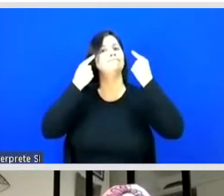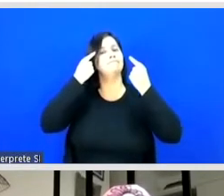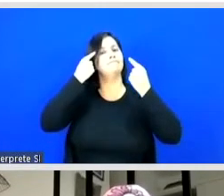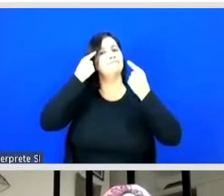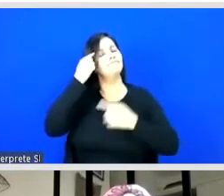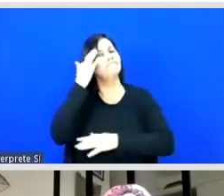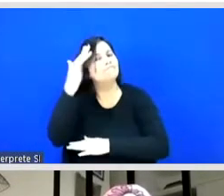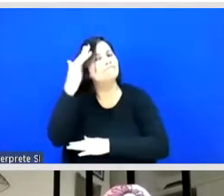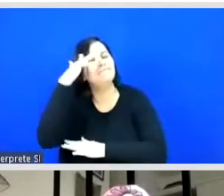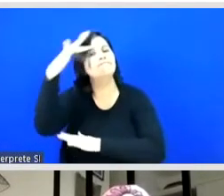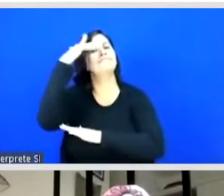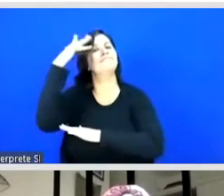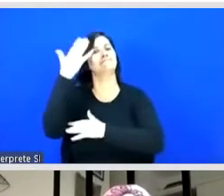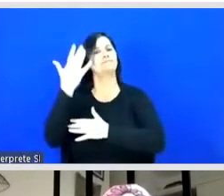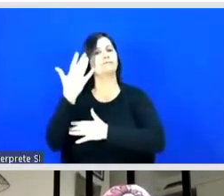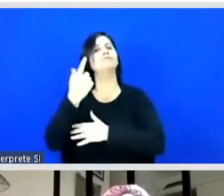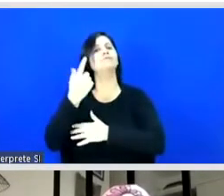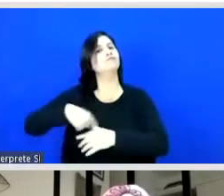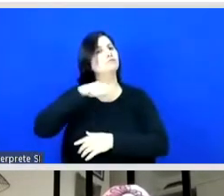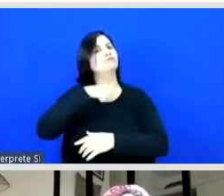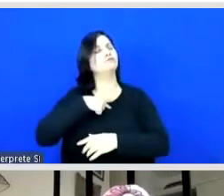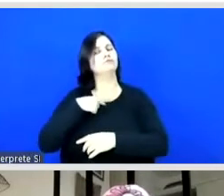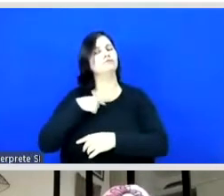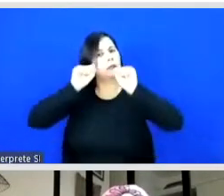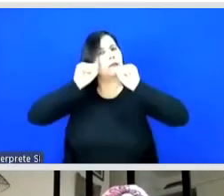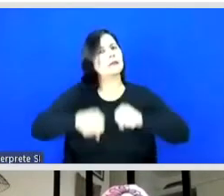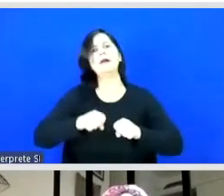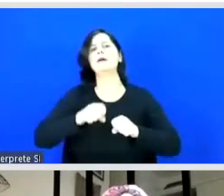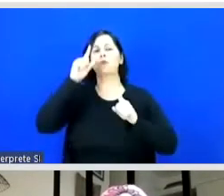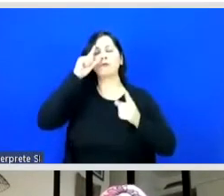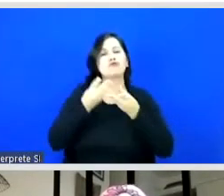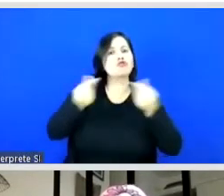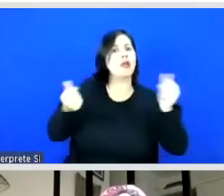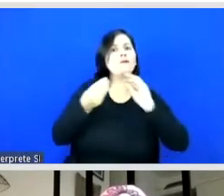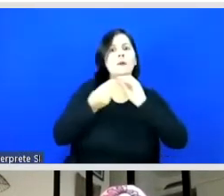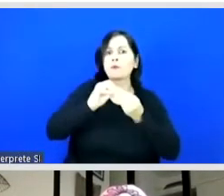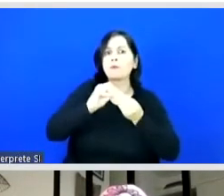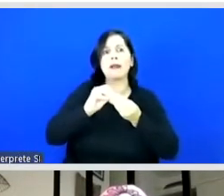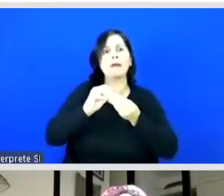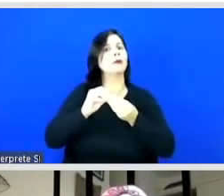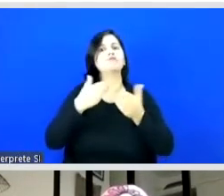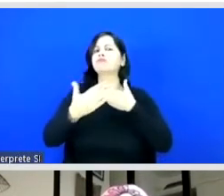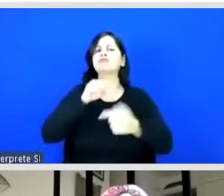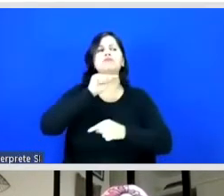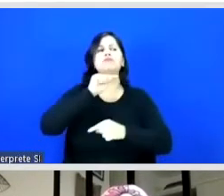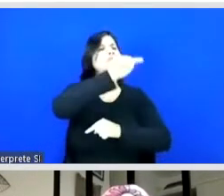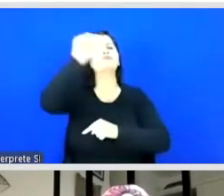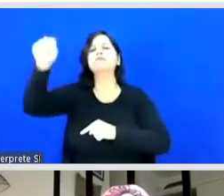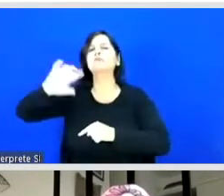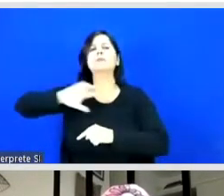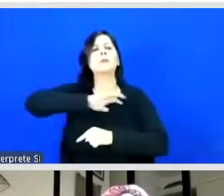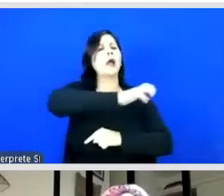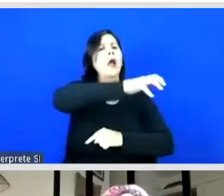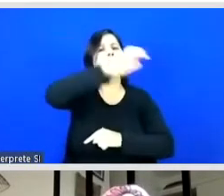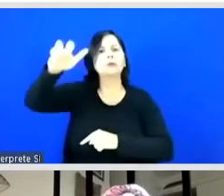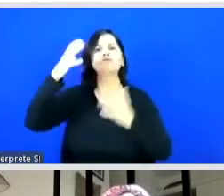decisión política y de todos los sectores y que todas empujemos para salvar el planeta. El planeta está en crisis, la humanidad está